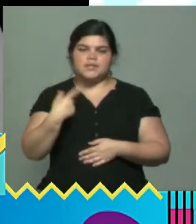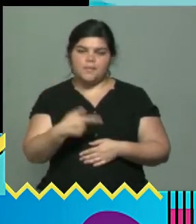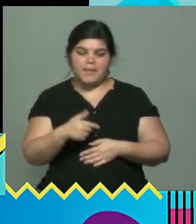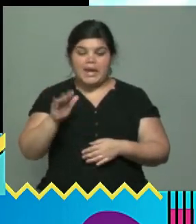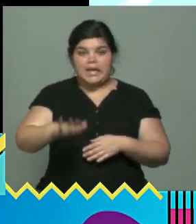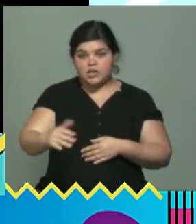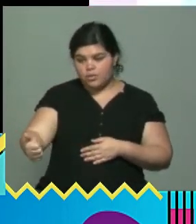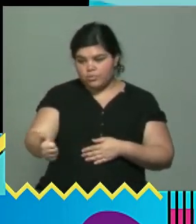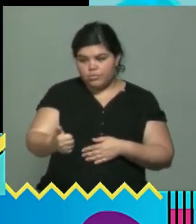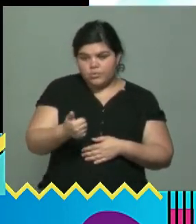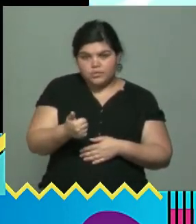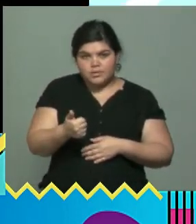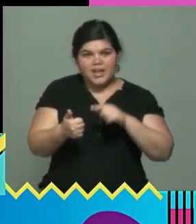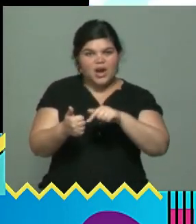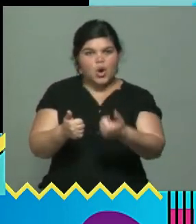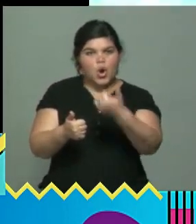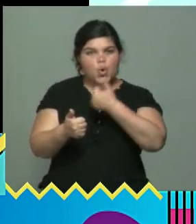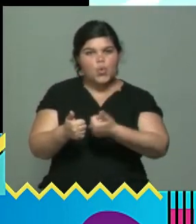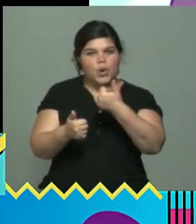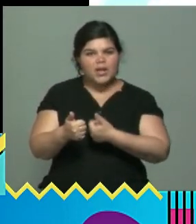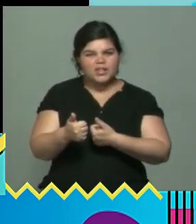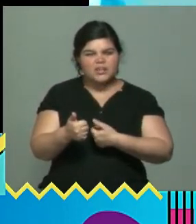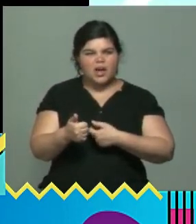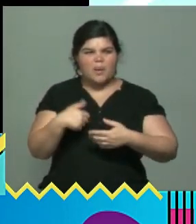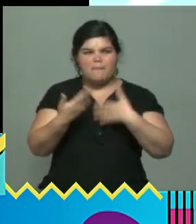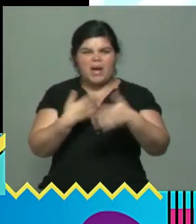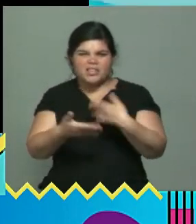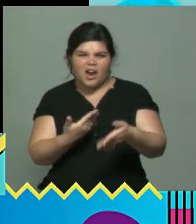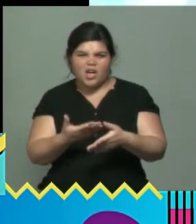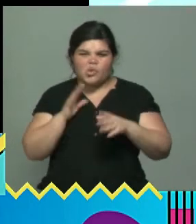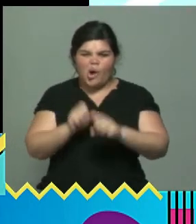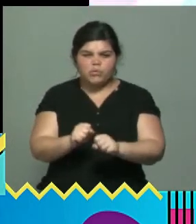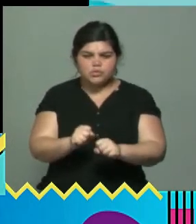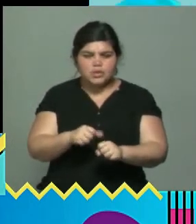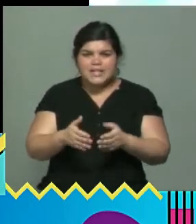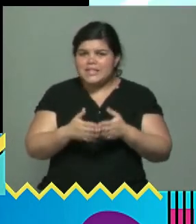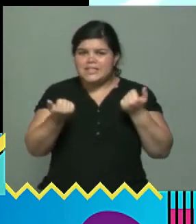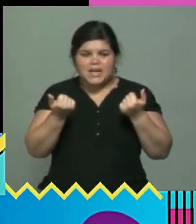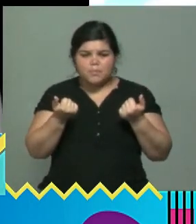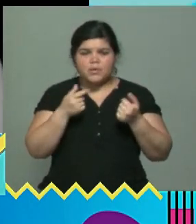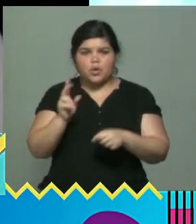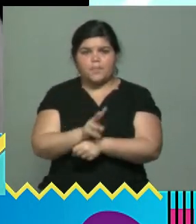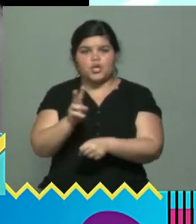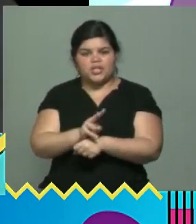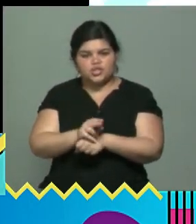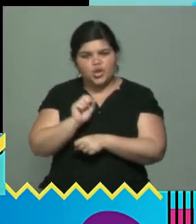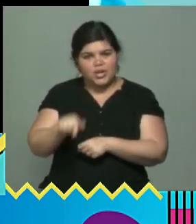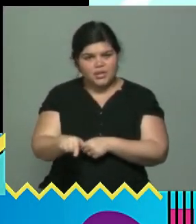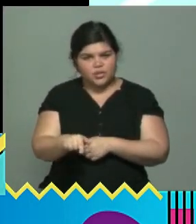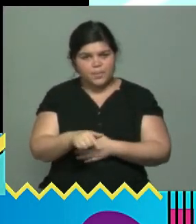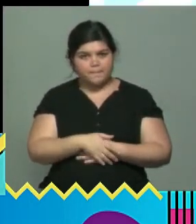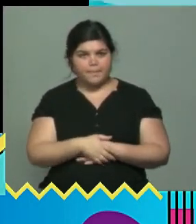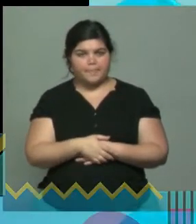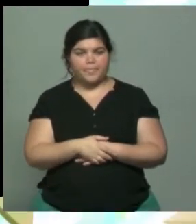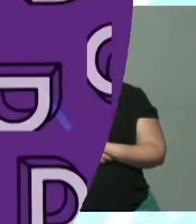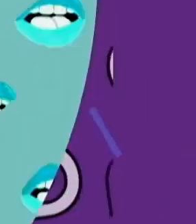nosotros y nos manifiesta que está siendo maltratado o abusado, podamos activar en forma inmediata los mecanismos que tiene el Estado para poder protegerlo. A mí